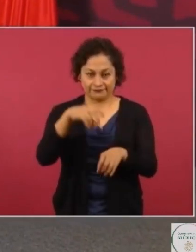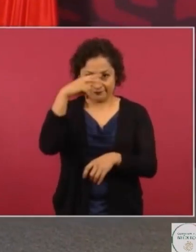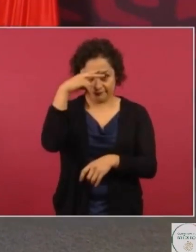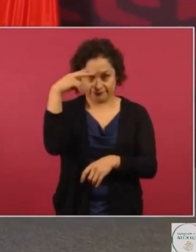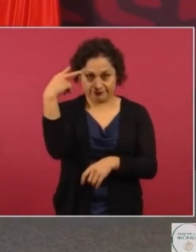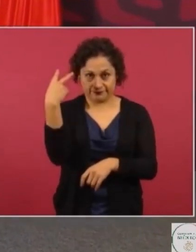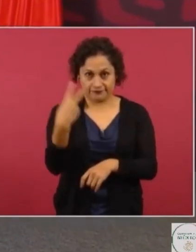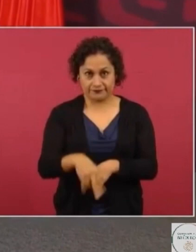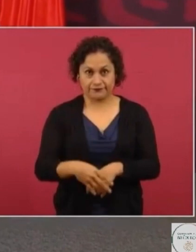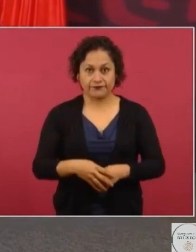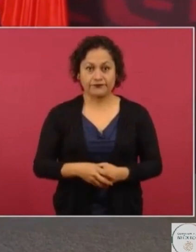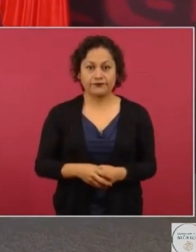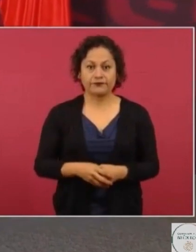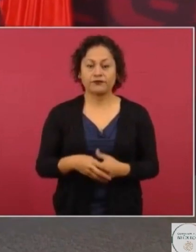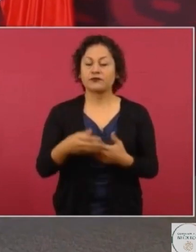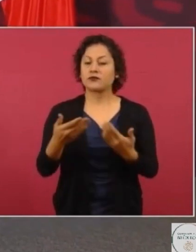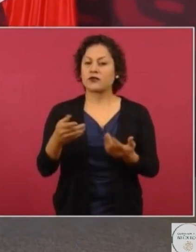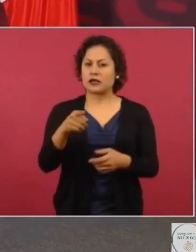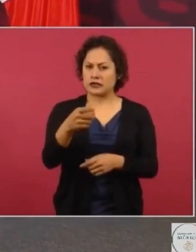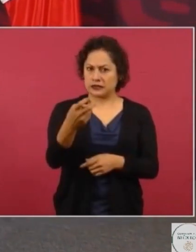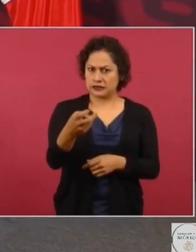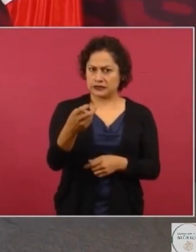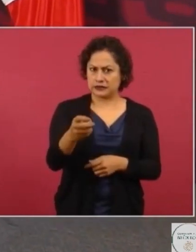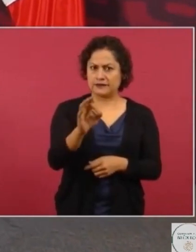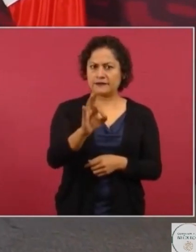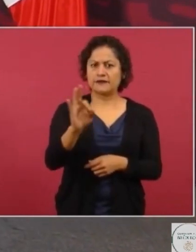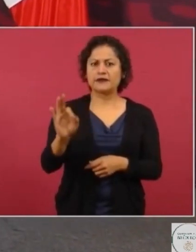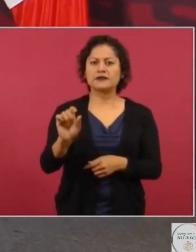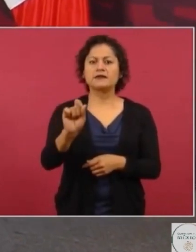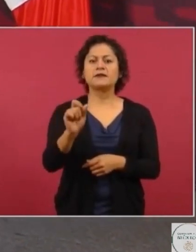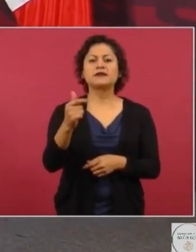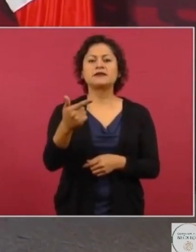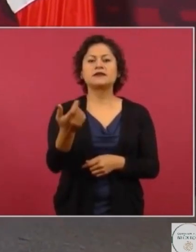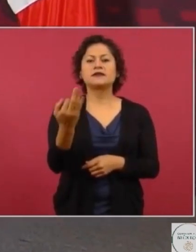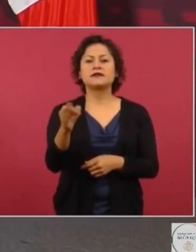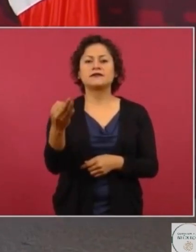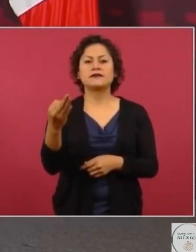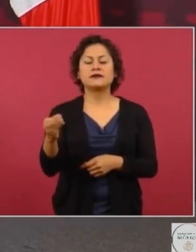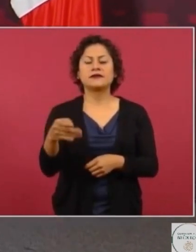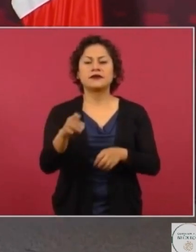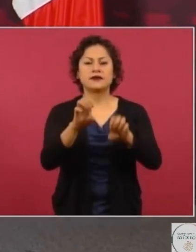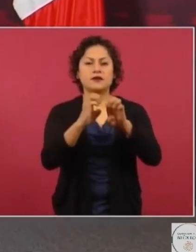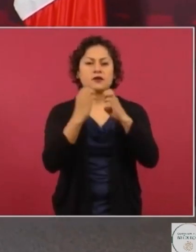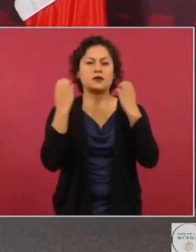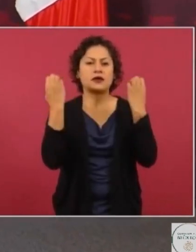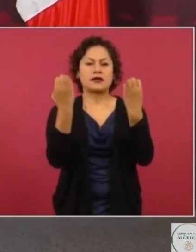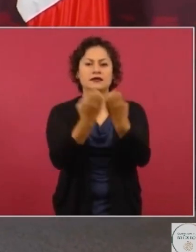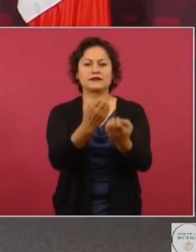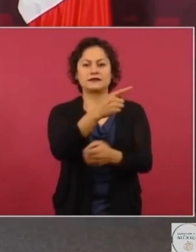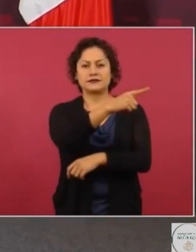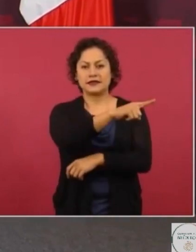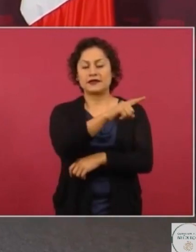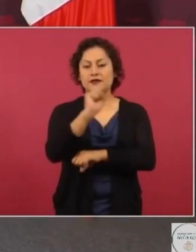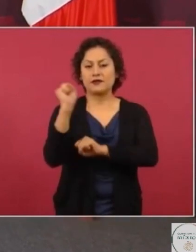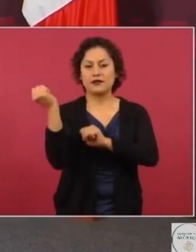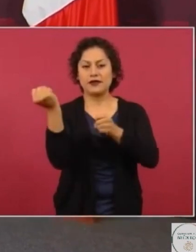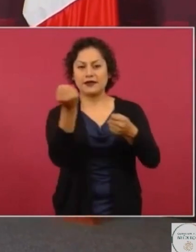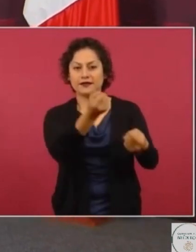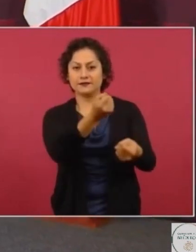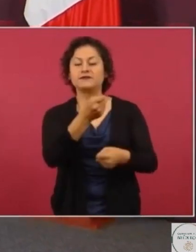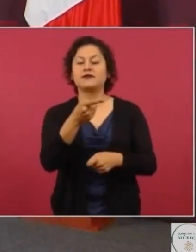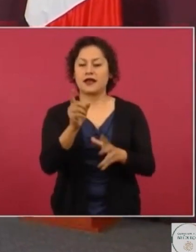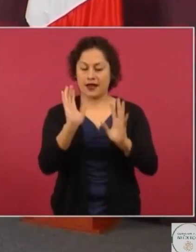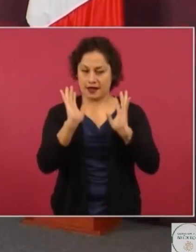El 27 de febrero el Parque Béisbol de Tabasco lo va a inaugurar Adán López Hernández. Ya